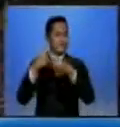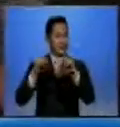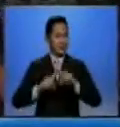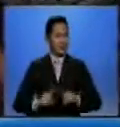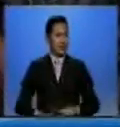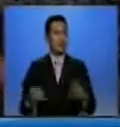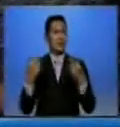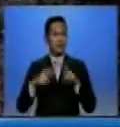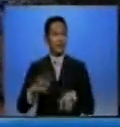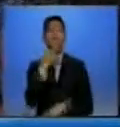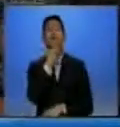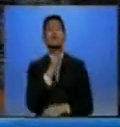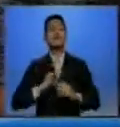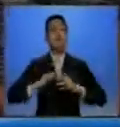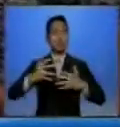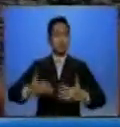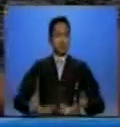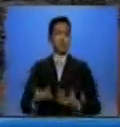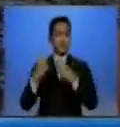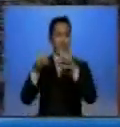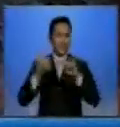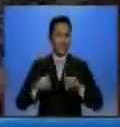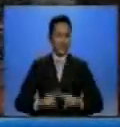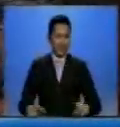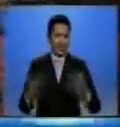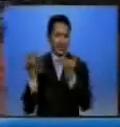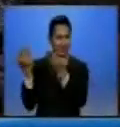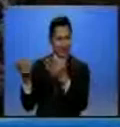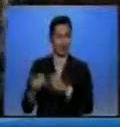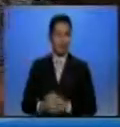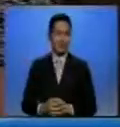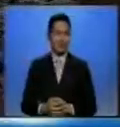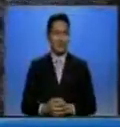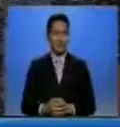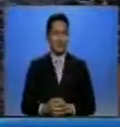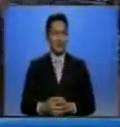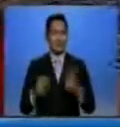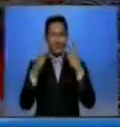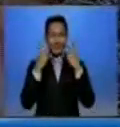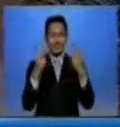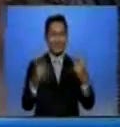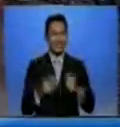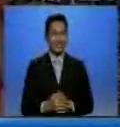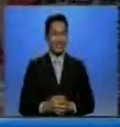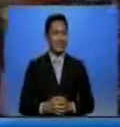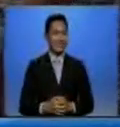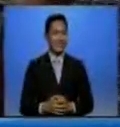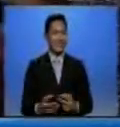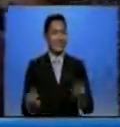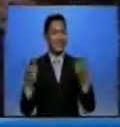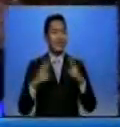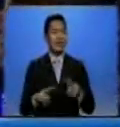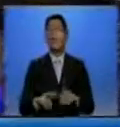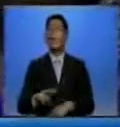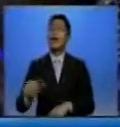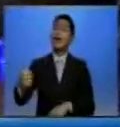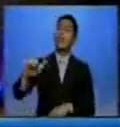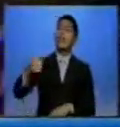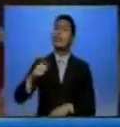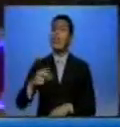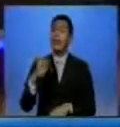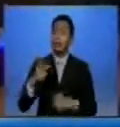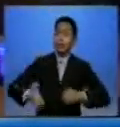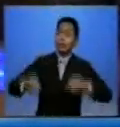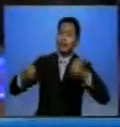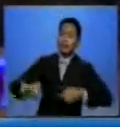de Papá Noel y también un minion que han llegado pues a iluminar esta Navidad. Ahí estamos mirándoles, estamos también. ¿Cómo le ha parecido el trineo,